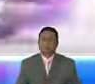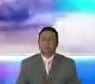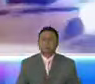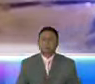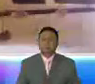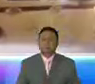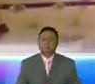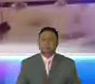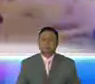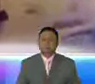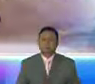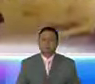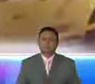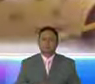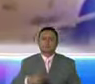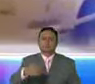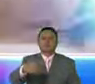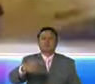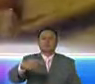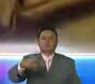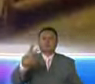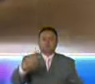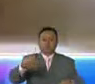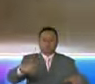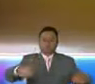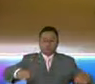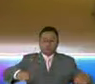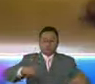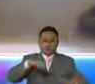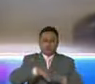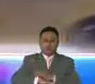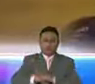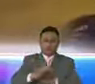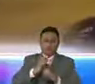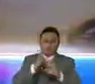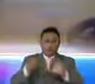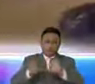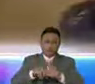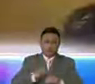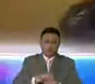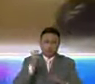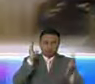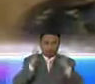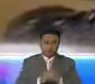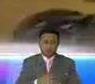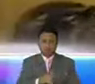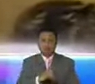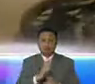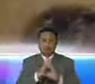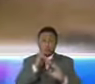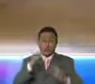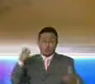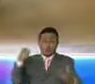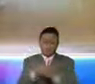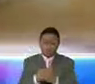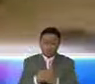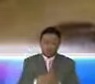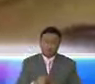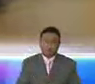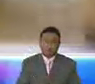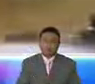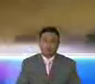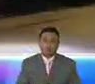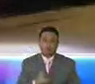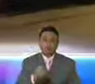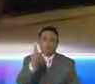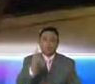Los motorizados llegaron en su huida hasta el ingreso del terminal terrestre en Babahoyo, donde se impactaron contra un bus interprovincial. Uno